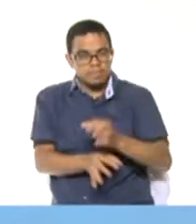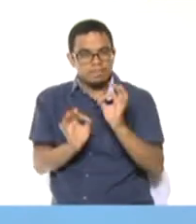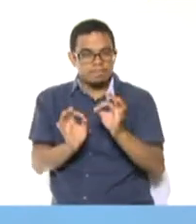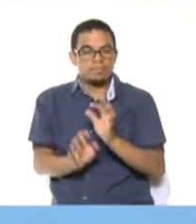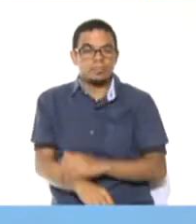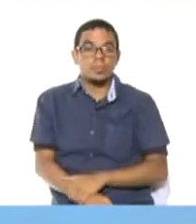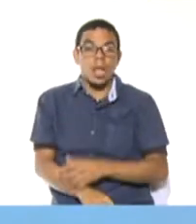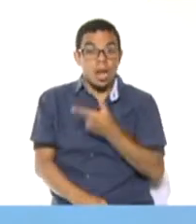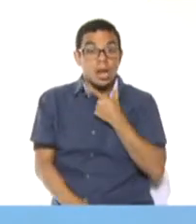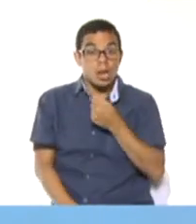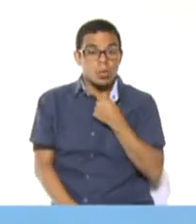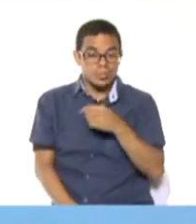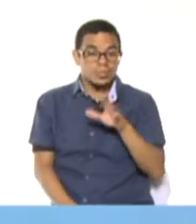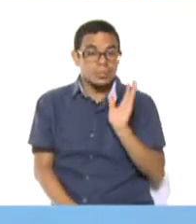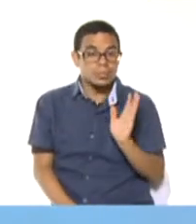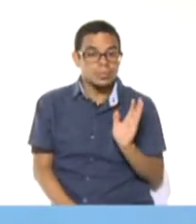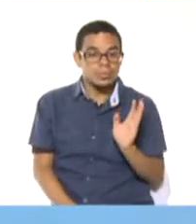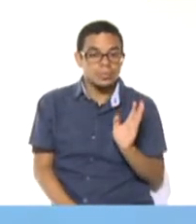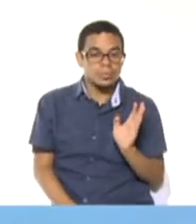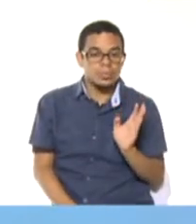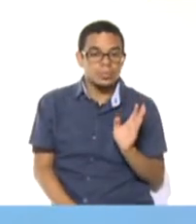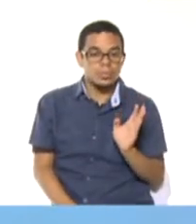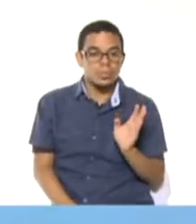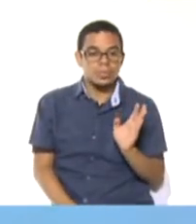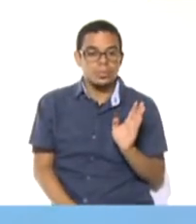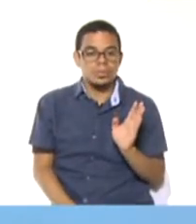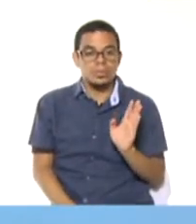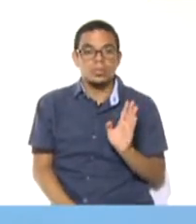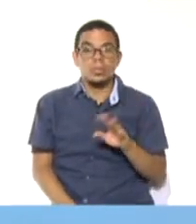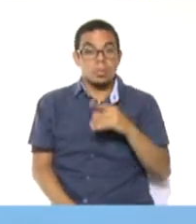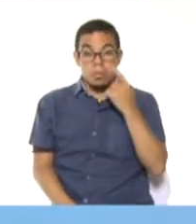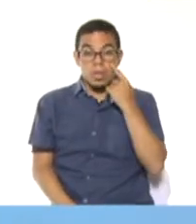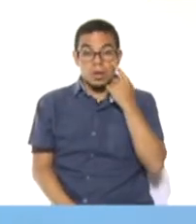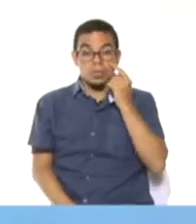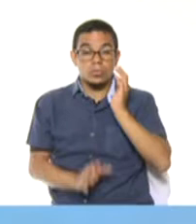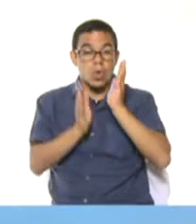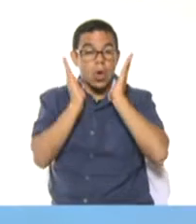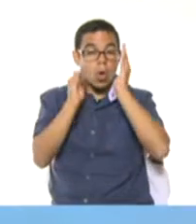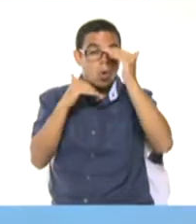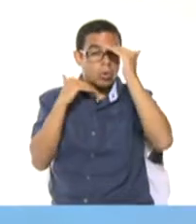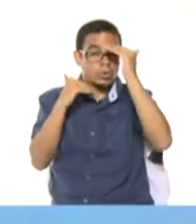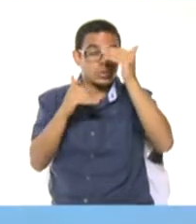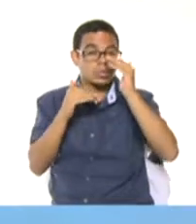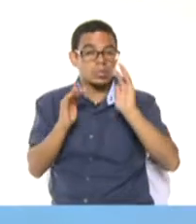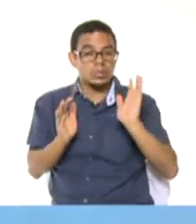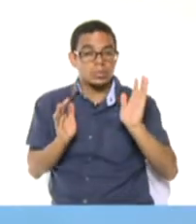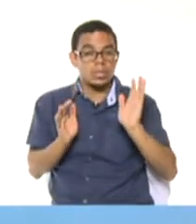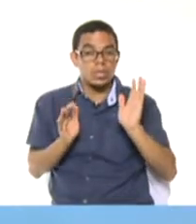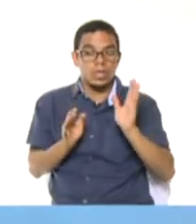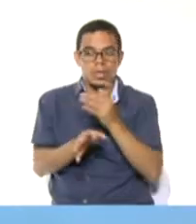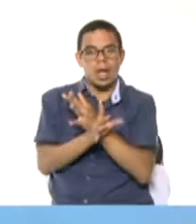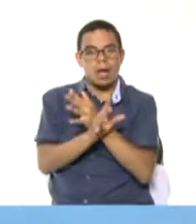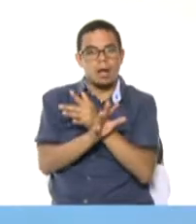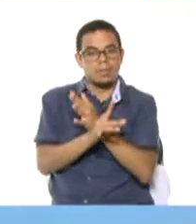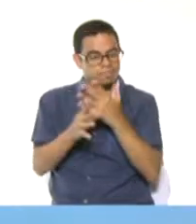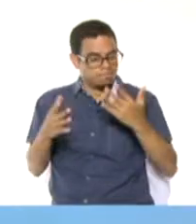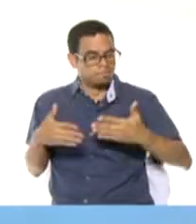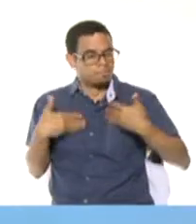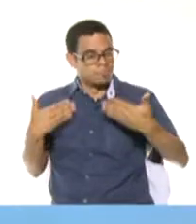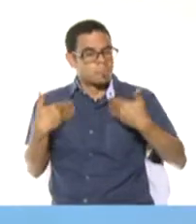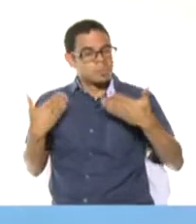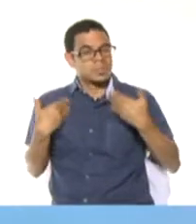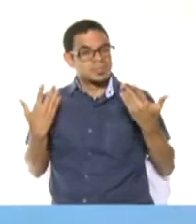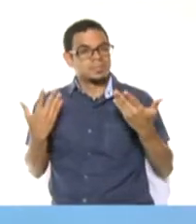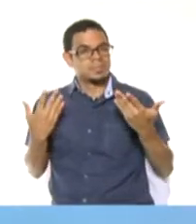¿Le agradó? Observaron que se necesitó concentración en la actividad, a pesar de que es muy divertida,